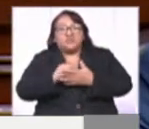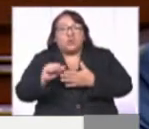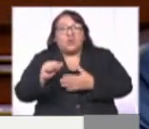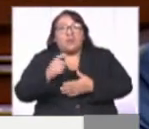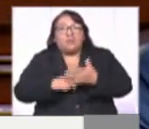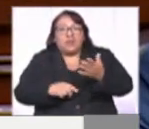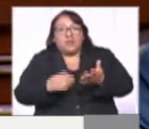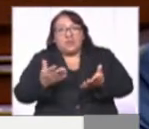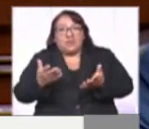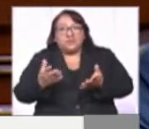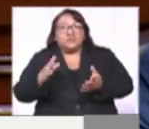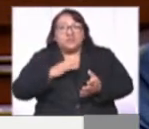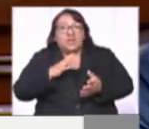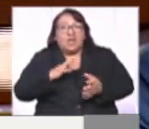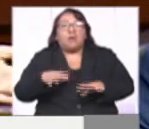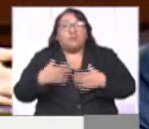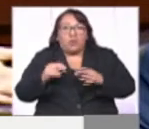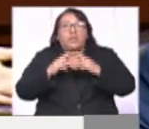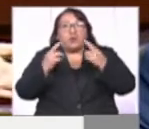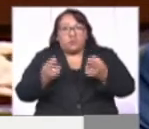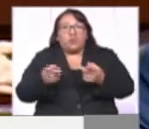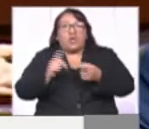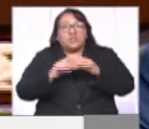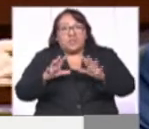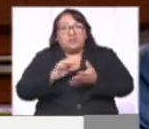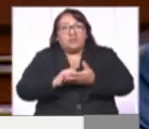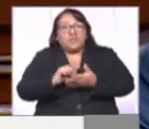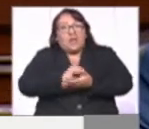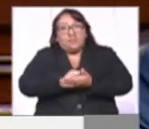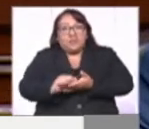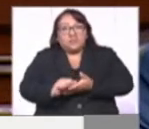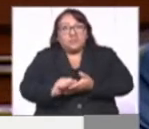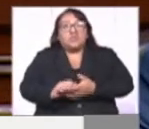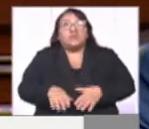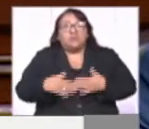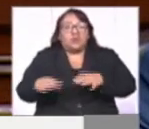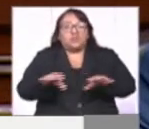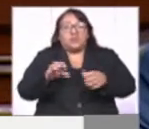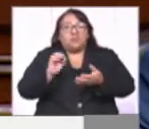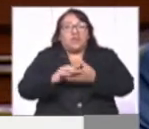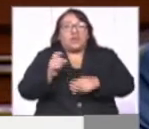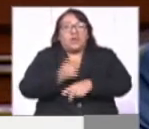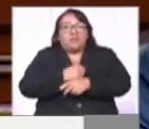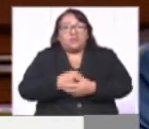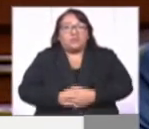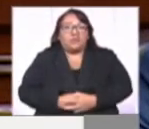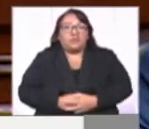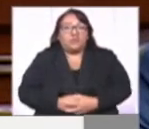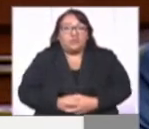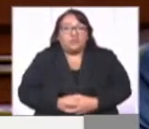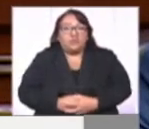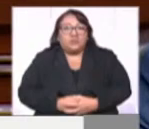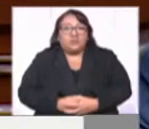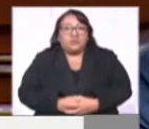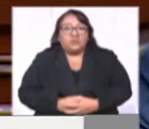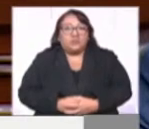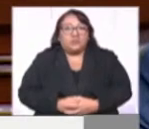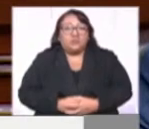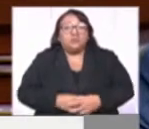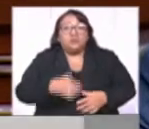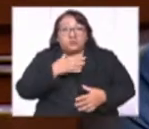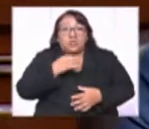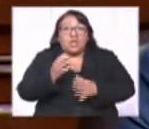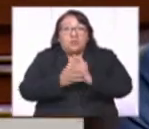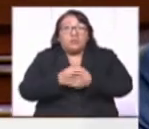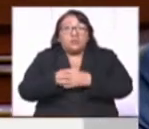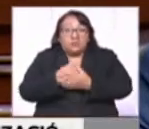las salas puedan sesionar hasta 10 veces al mes y puedan acelerar el trabajo del Indecopi. Y sí me gustaría aprovechar la oportunidad